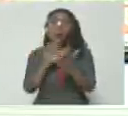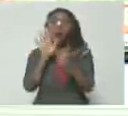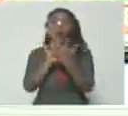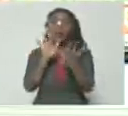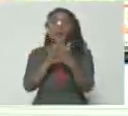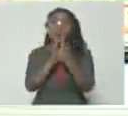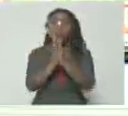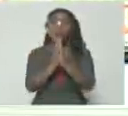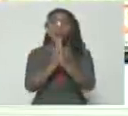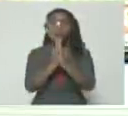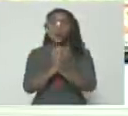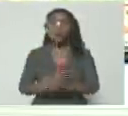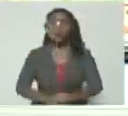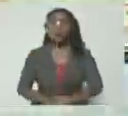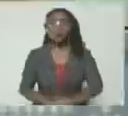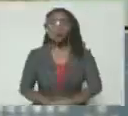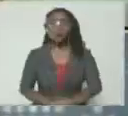favor.